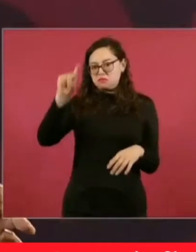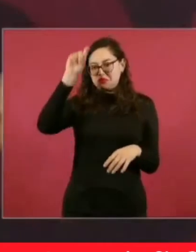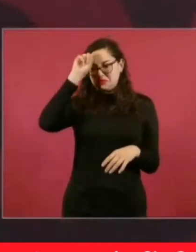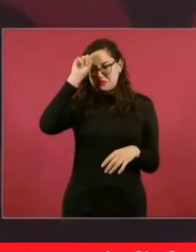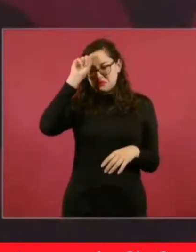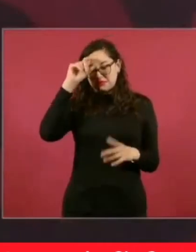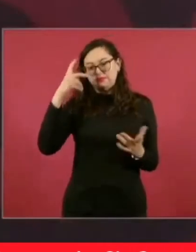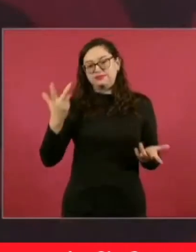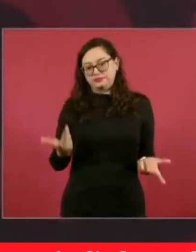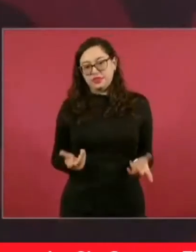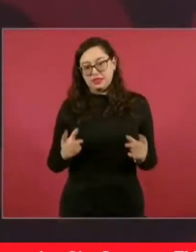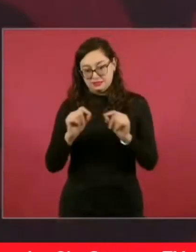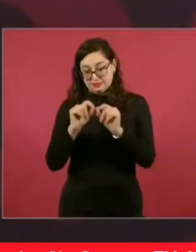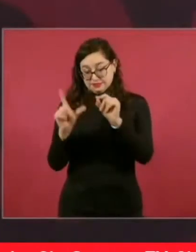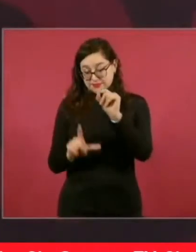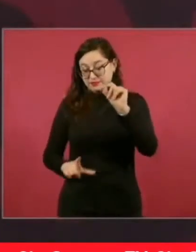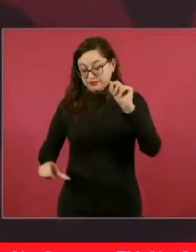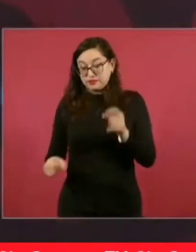1,000.